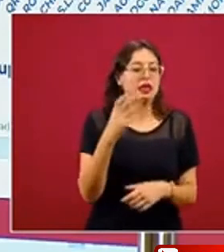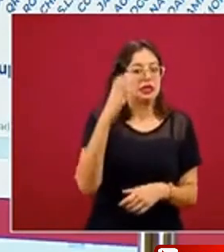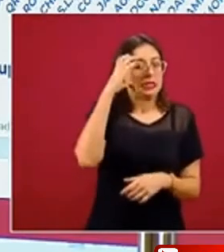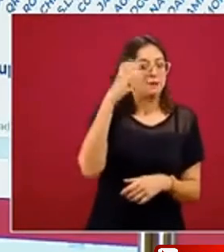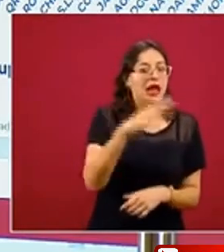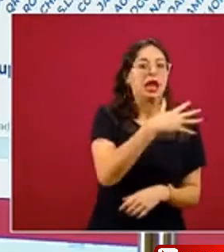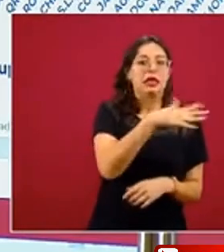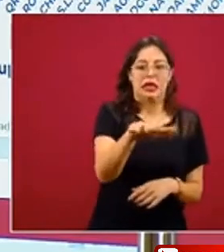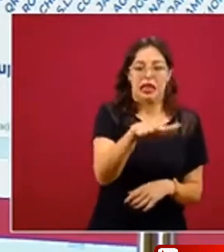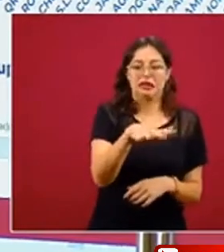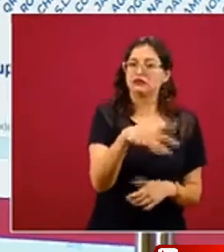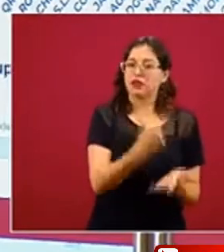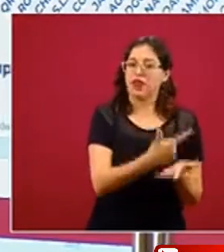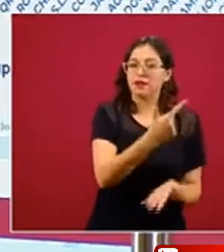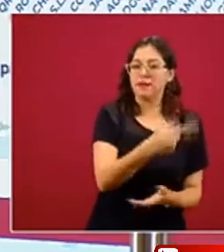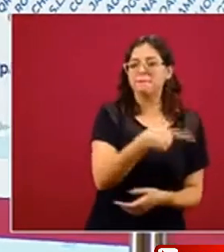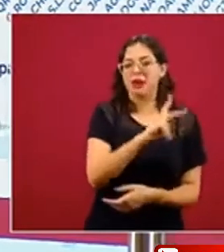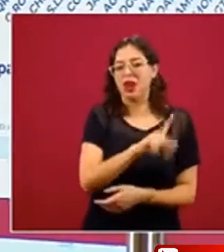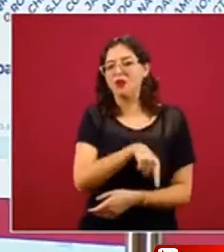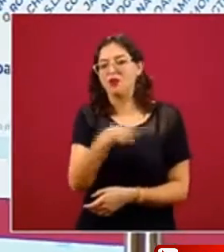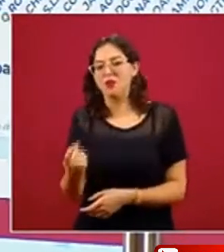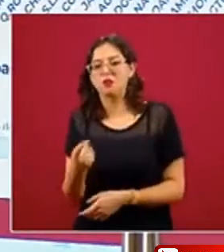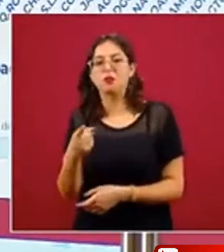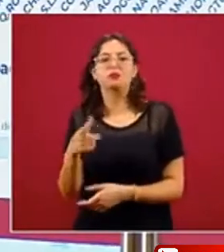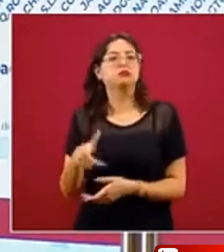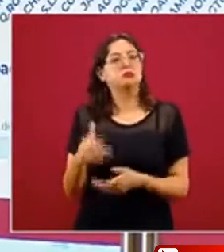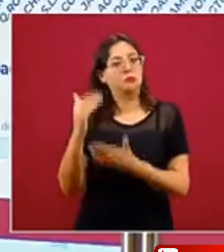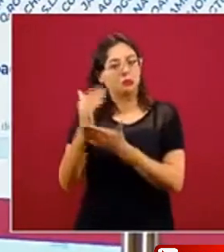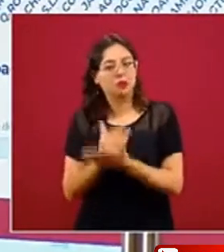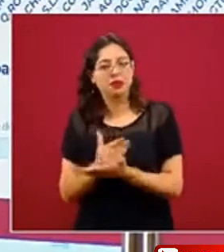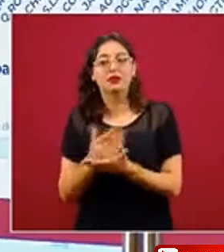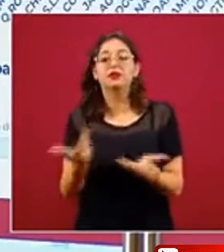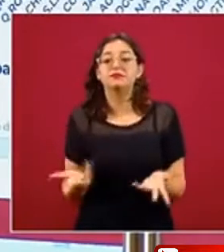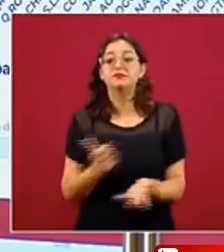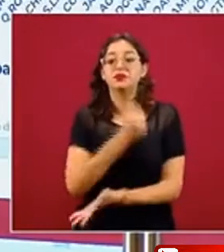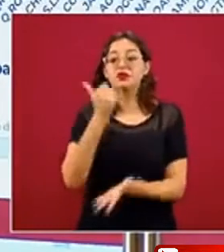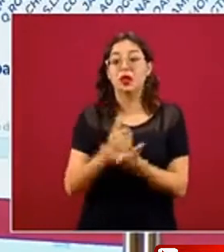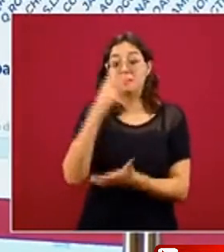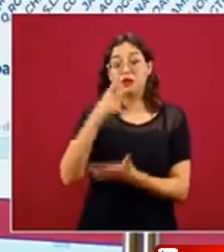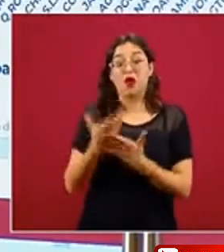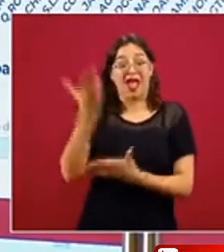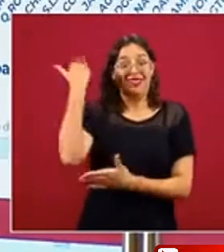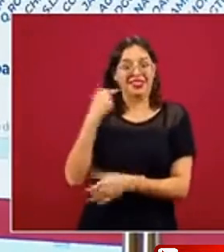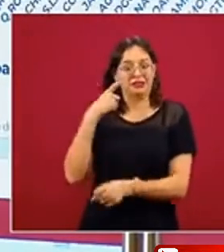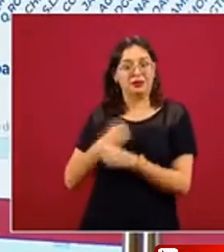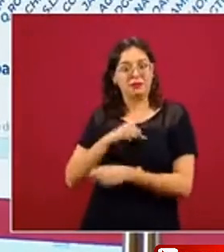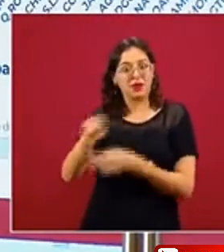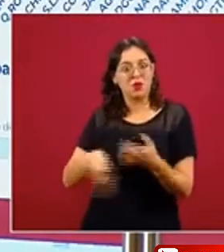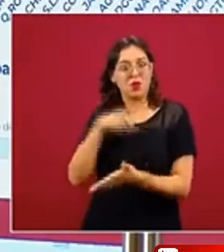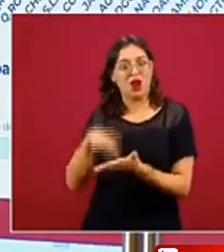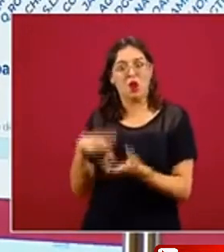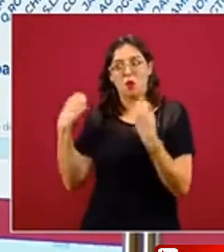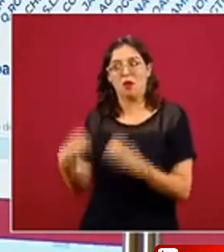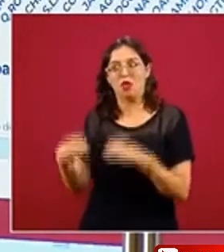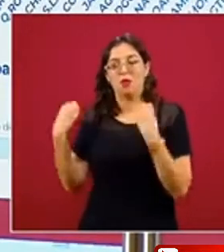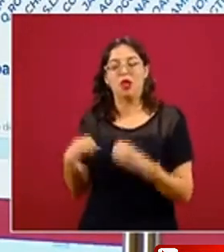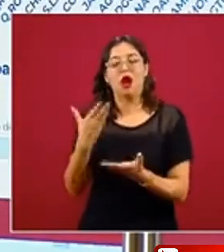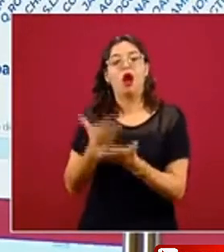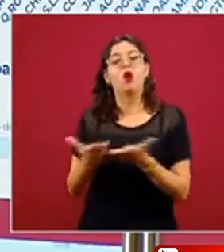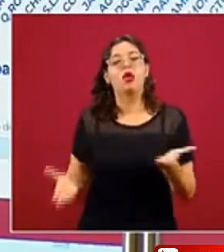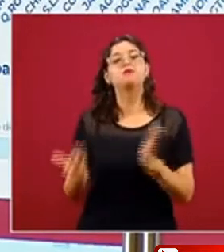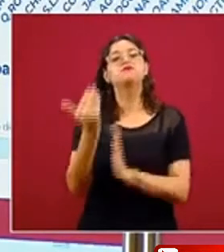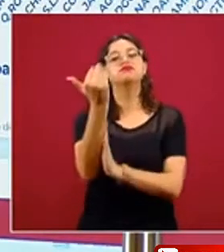las otras. Aquí está la Ciudad de México, que también por varias semanas ocupó el primer lugar y hoy está en este